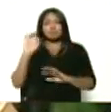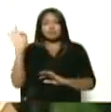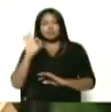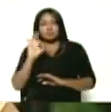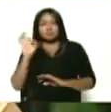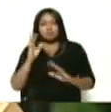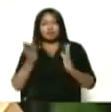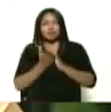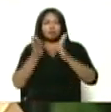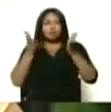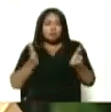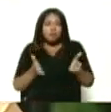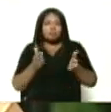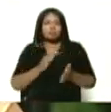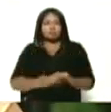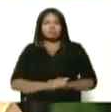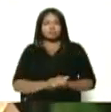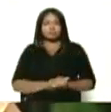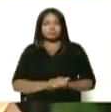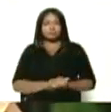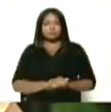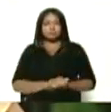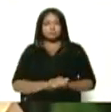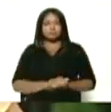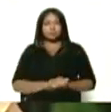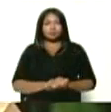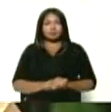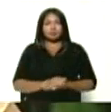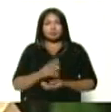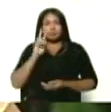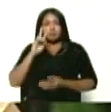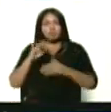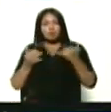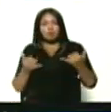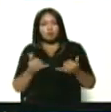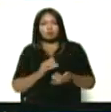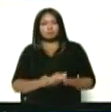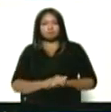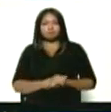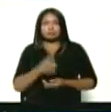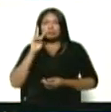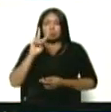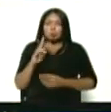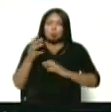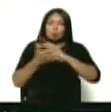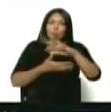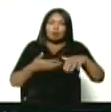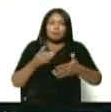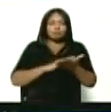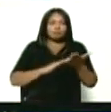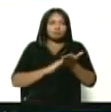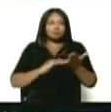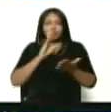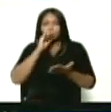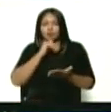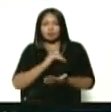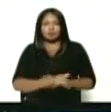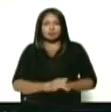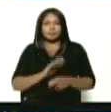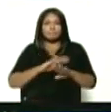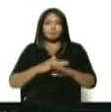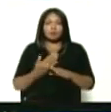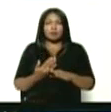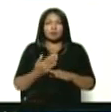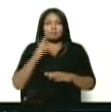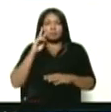del estudiantado con el pasaje estudiantil. Ese es un problema, vale, que no hemos resuelto. Y es una afrenta